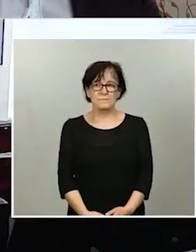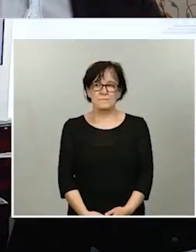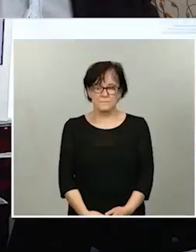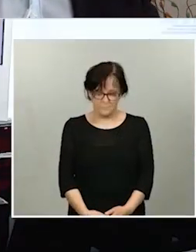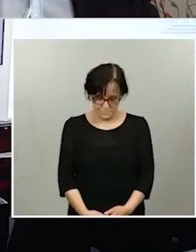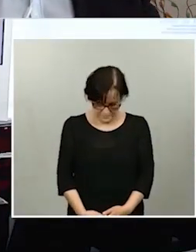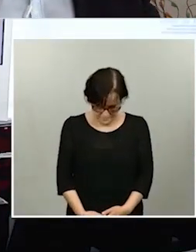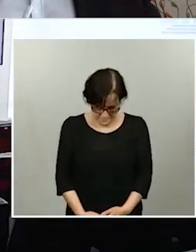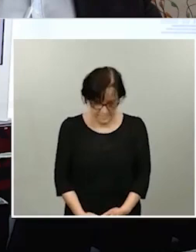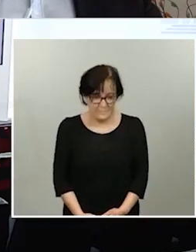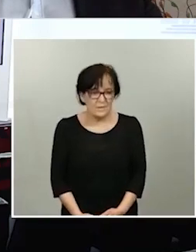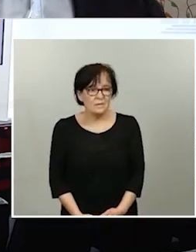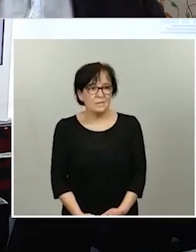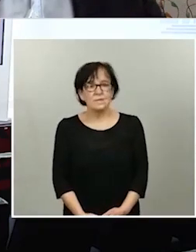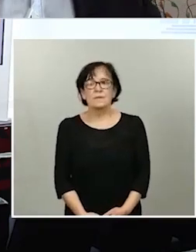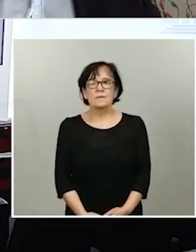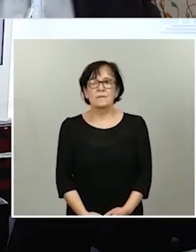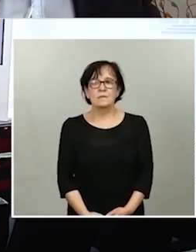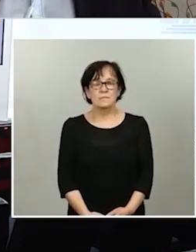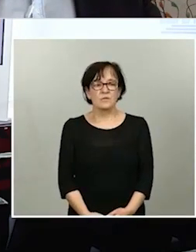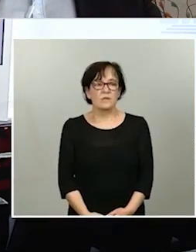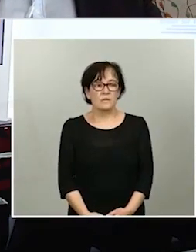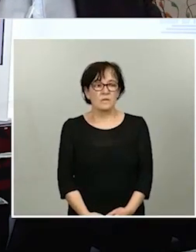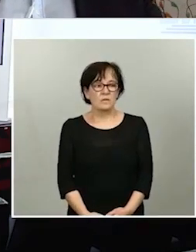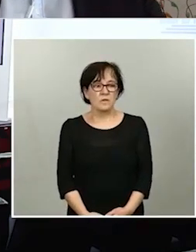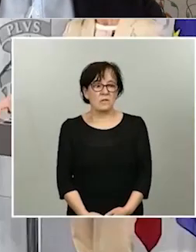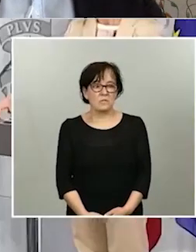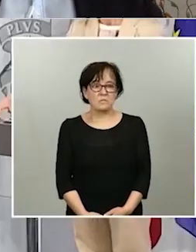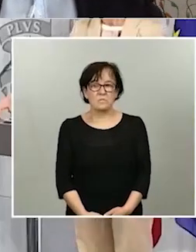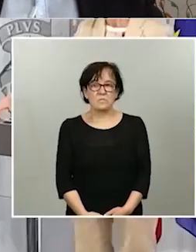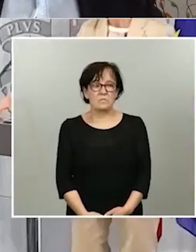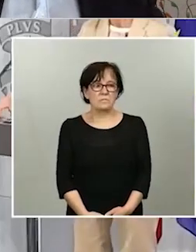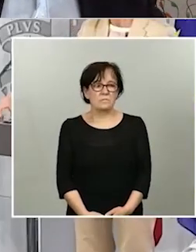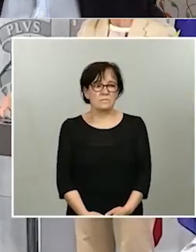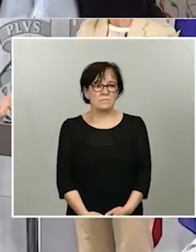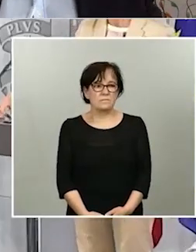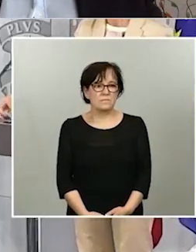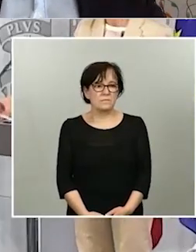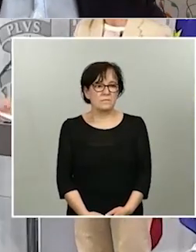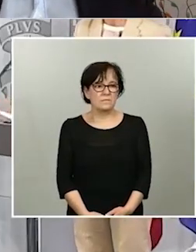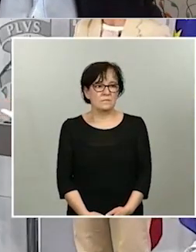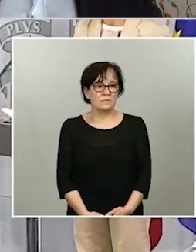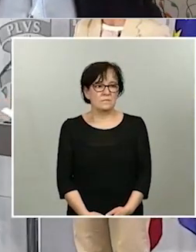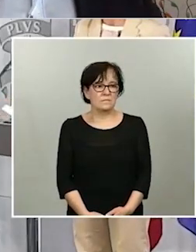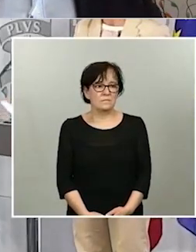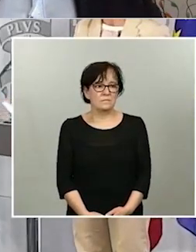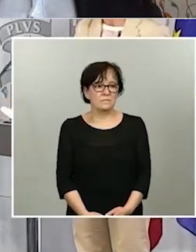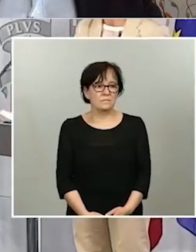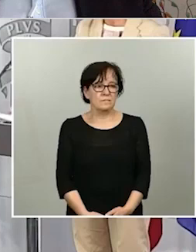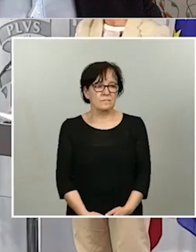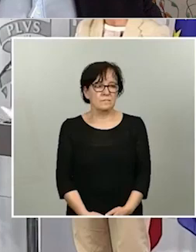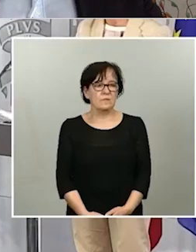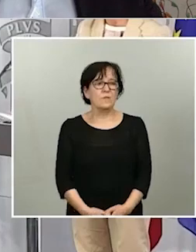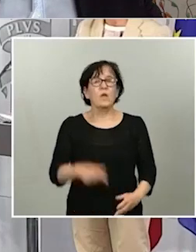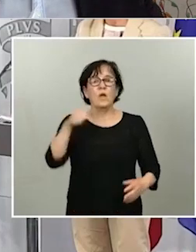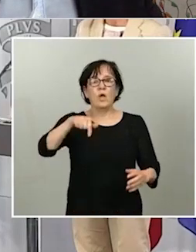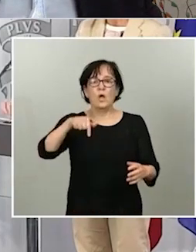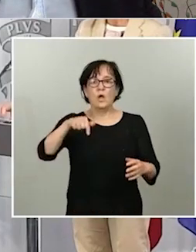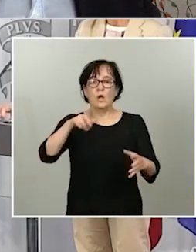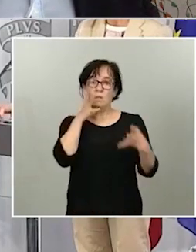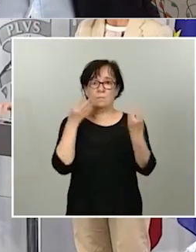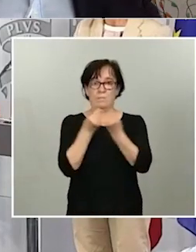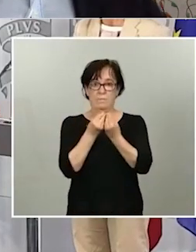íbamos a leer el informe y vamos a pensar que la guardia civil estaba haciendo algo mal cuando la guardia civil una vez más da muestras de su intachable